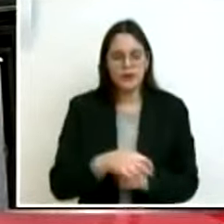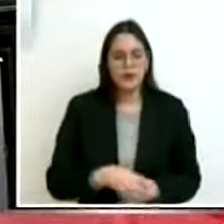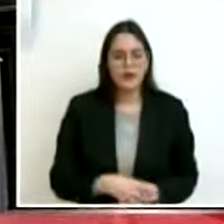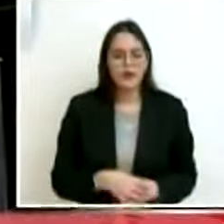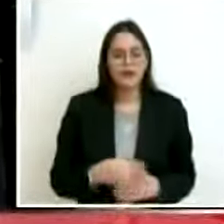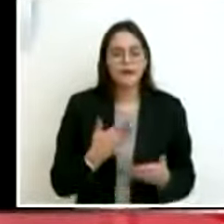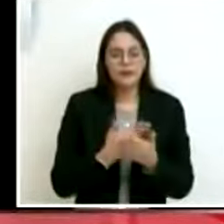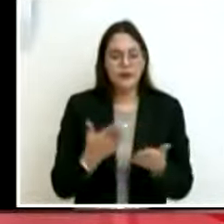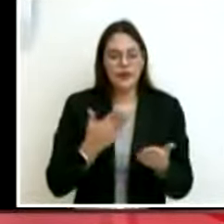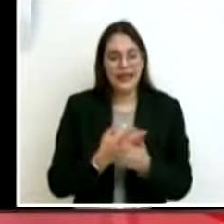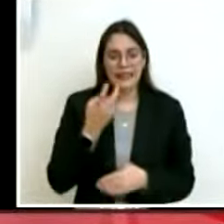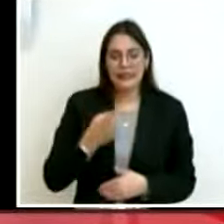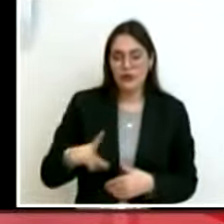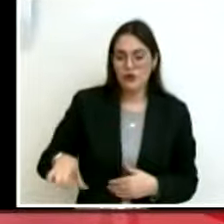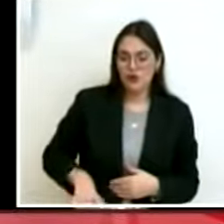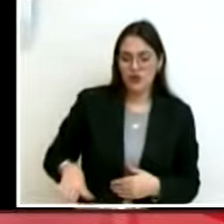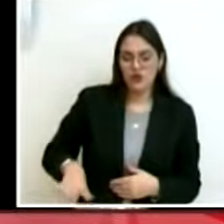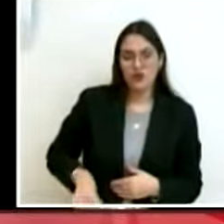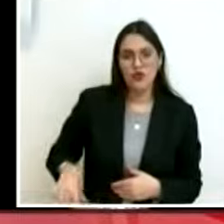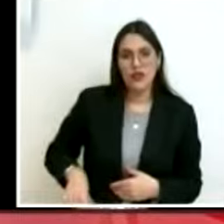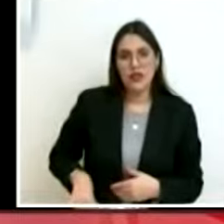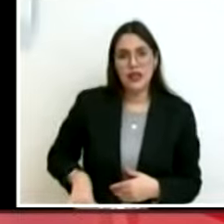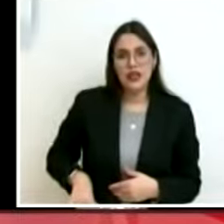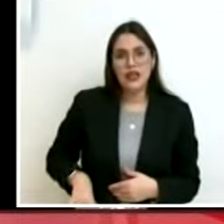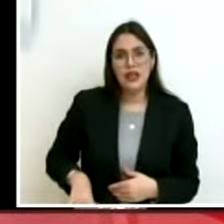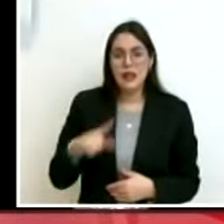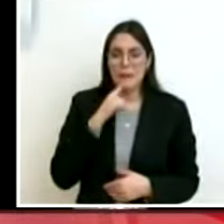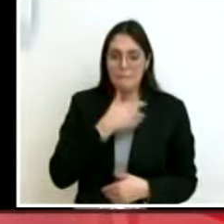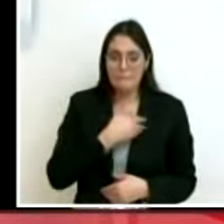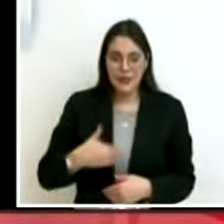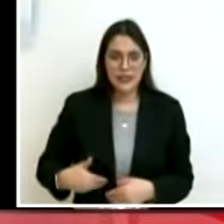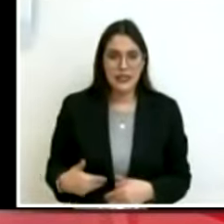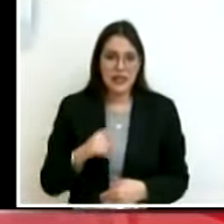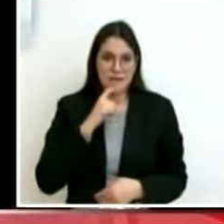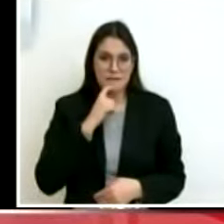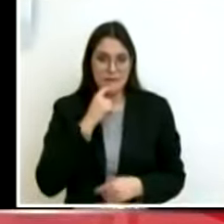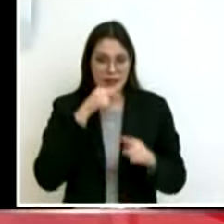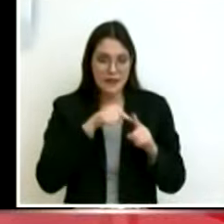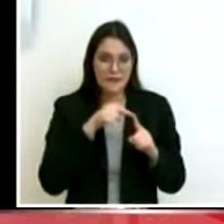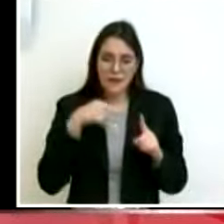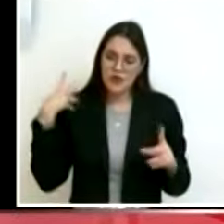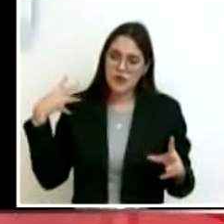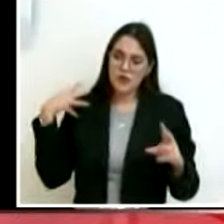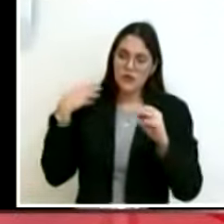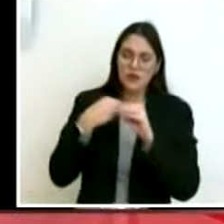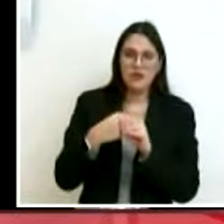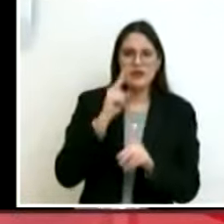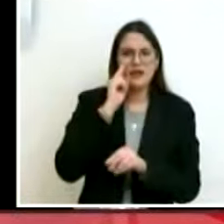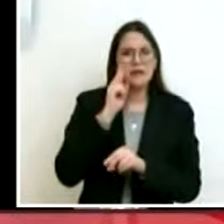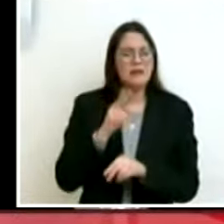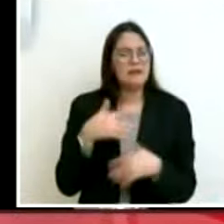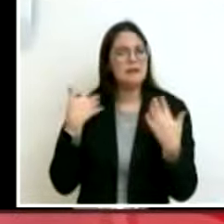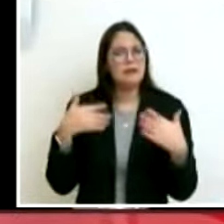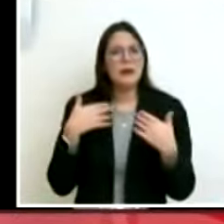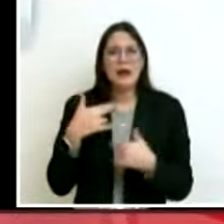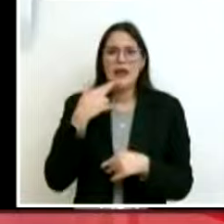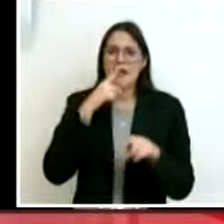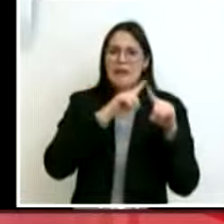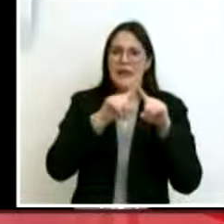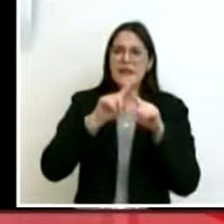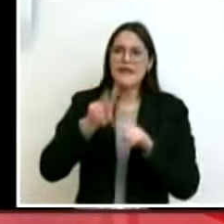En este gobierno, en el gobierno del presidente López Obrador, hemos tenido los mejores resultados para